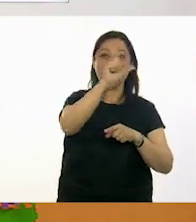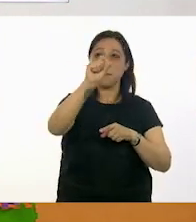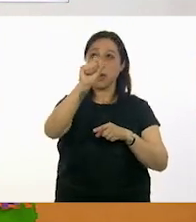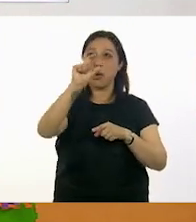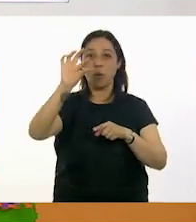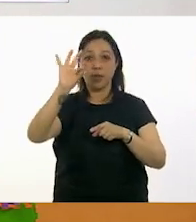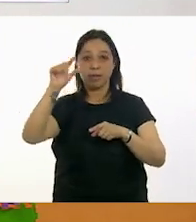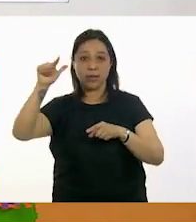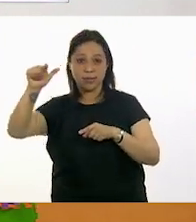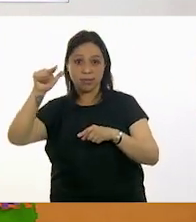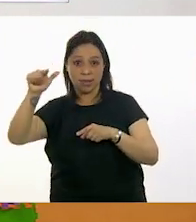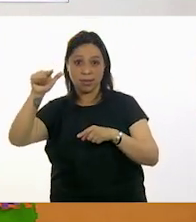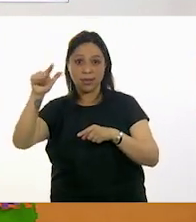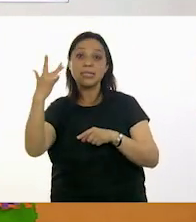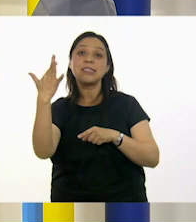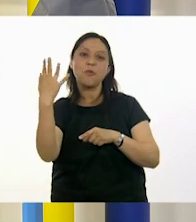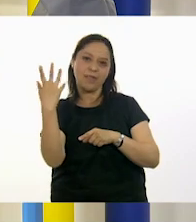17,